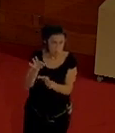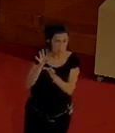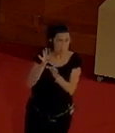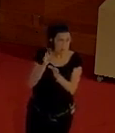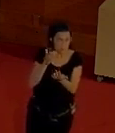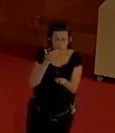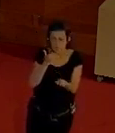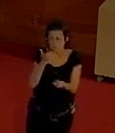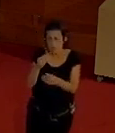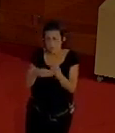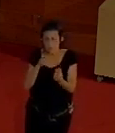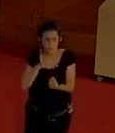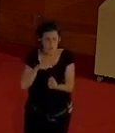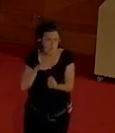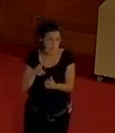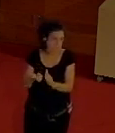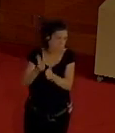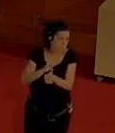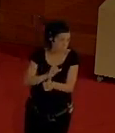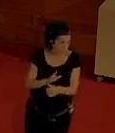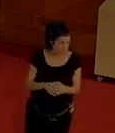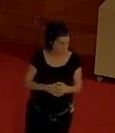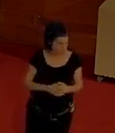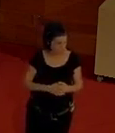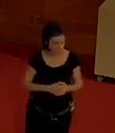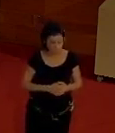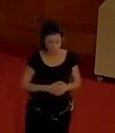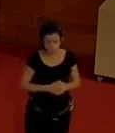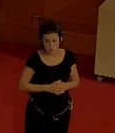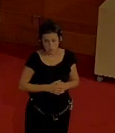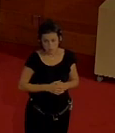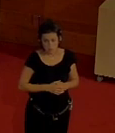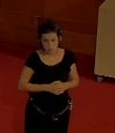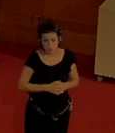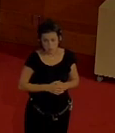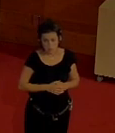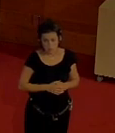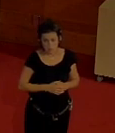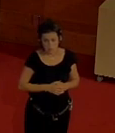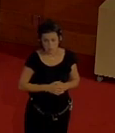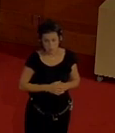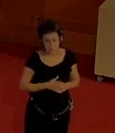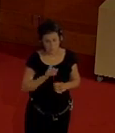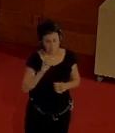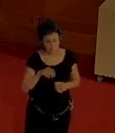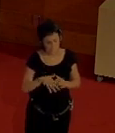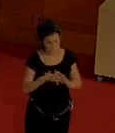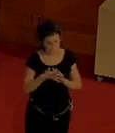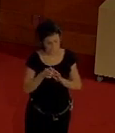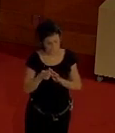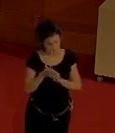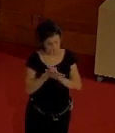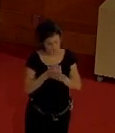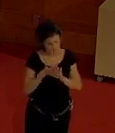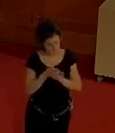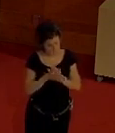haciendo mal y bueno eso también igual lo podemos has hablado de del